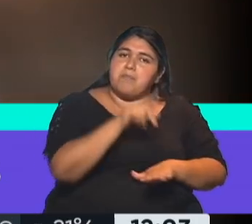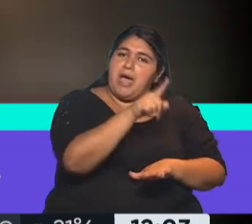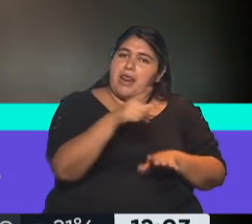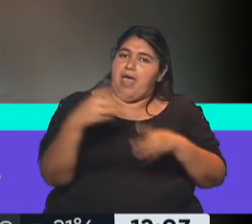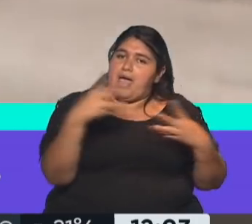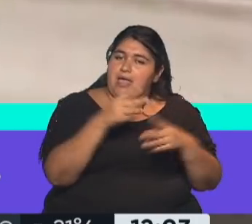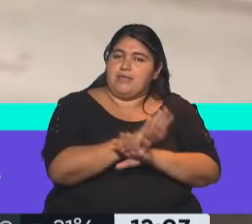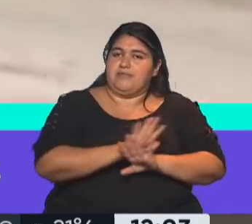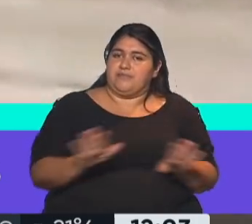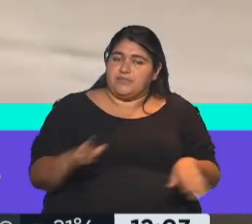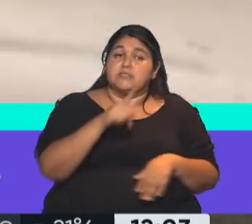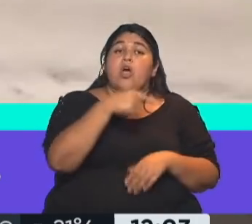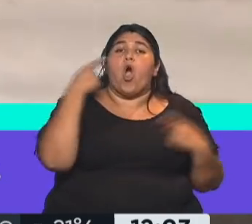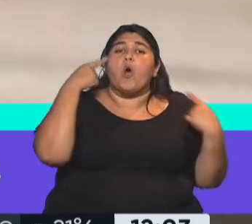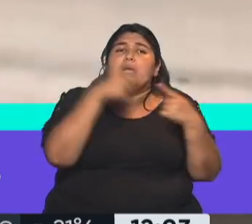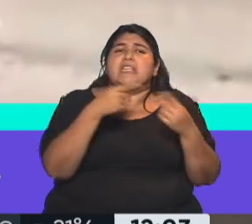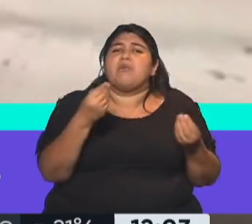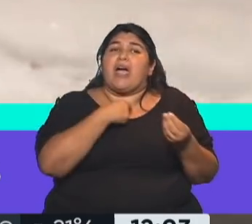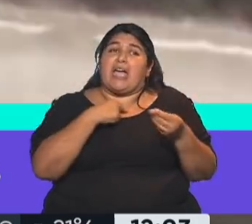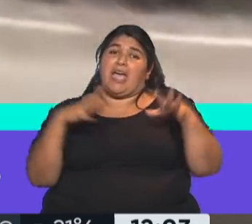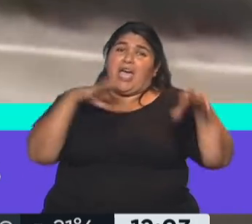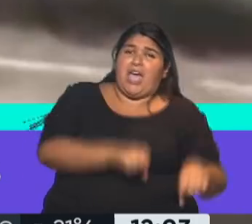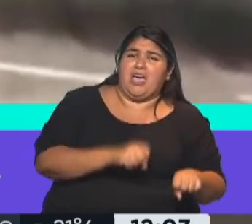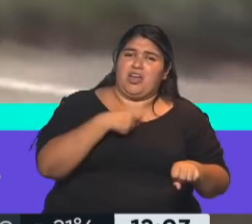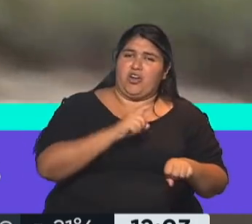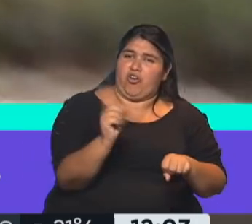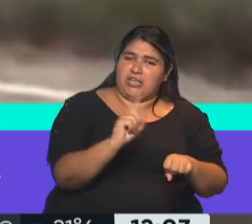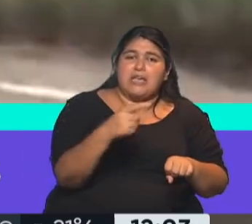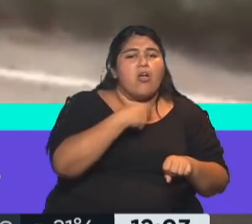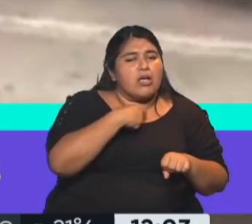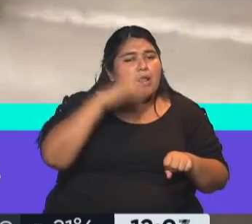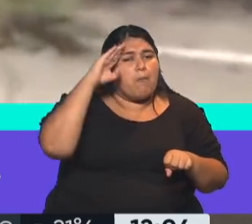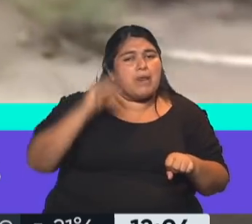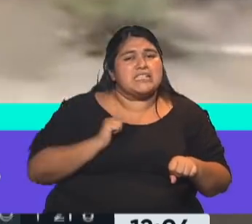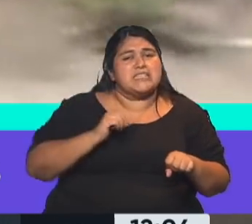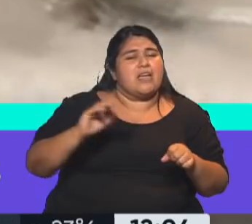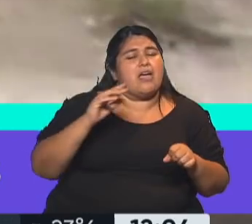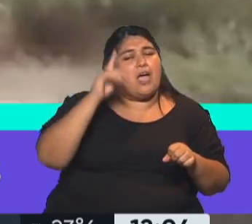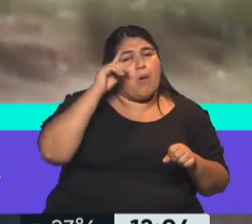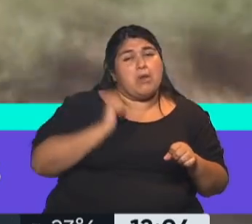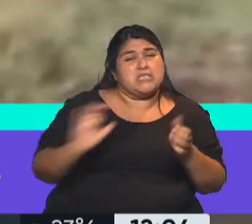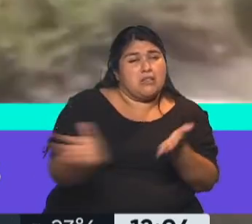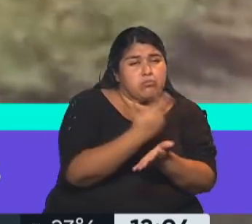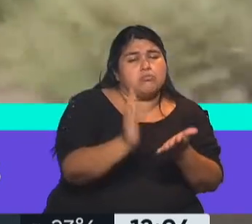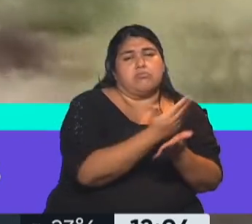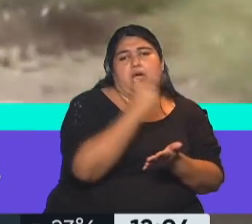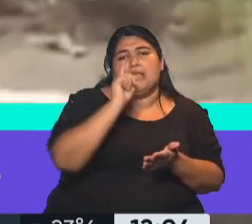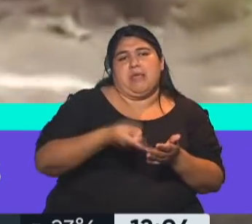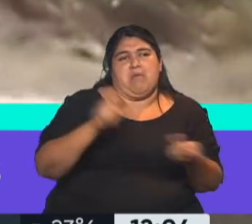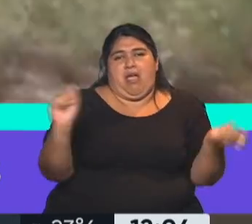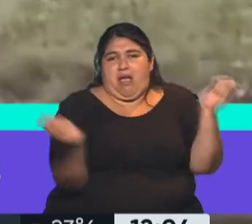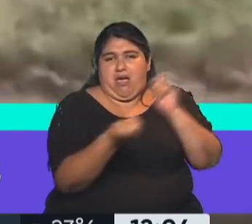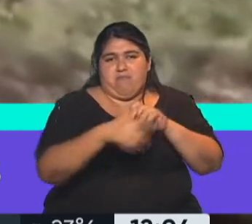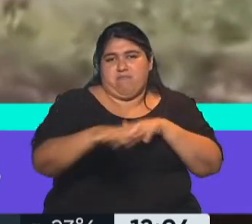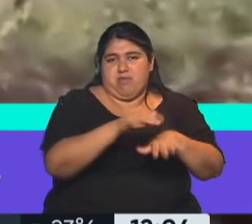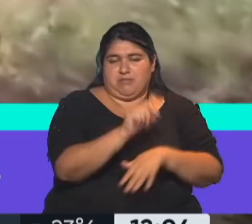de la operación no es ocupar Ucrania, sino desmilitarizar y desnazificar el país.